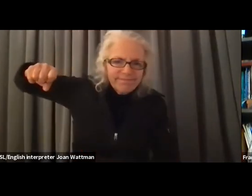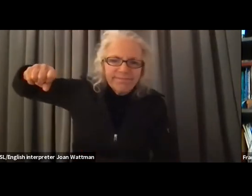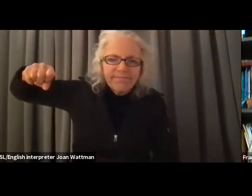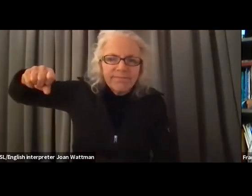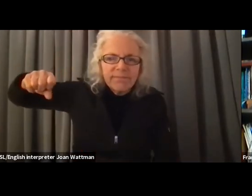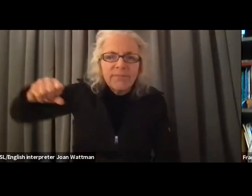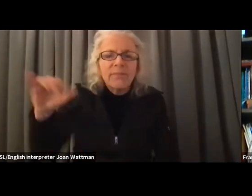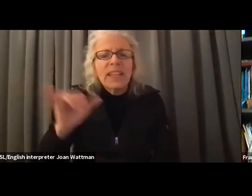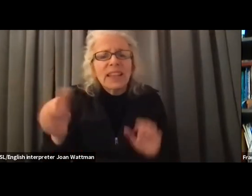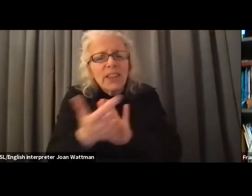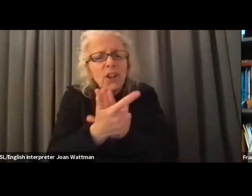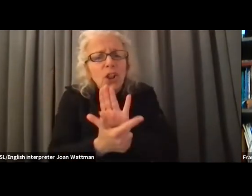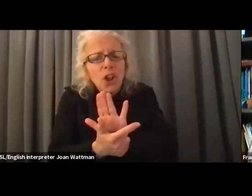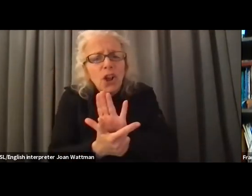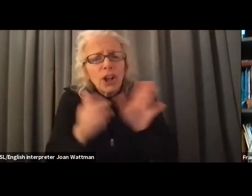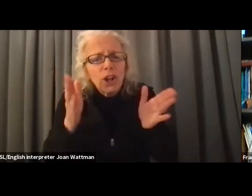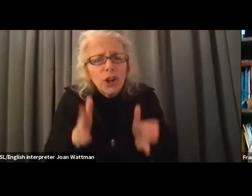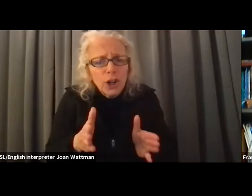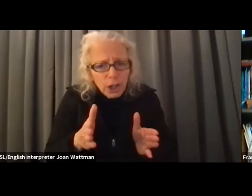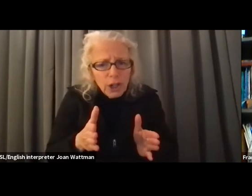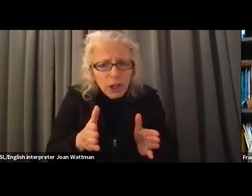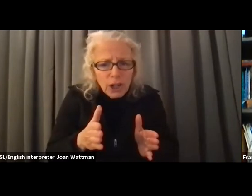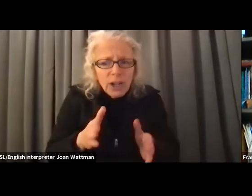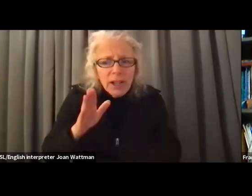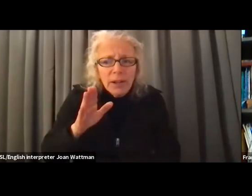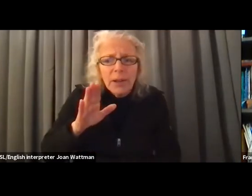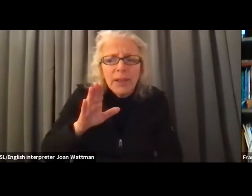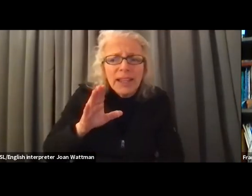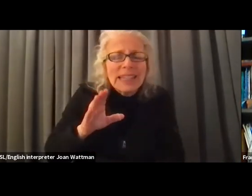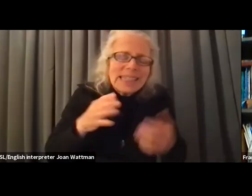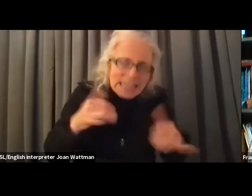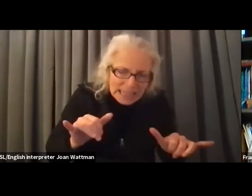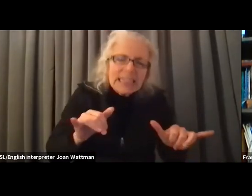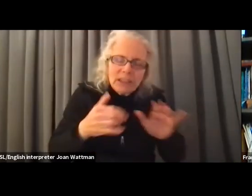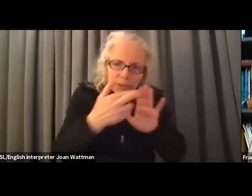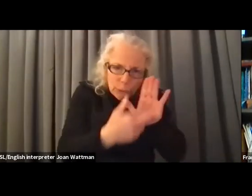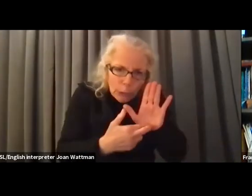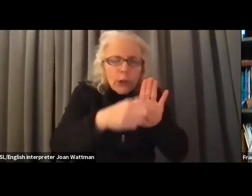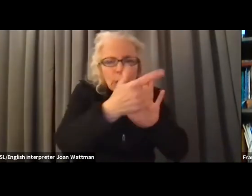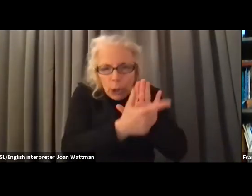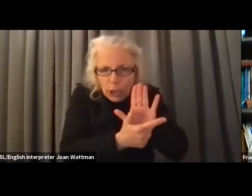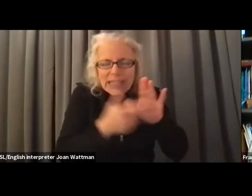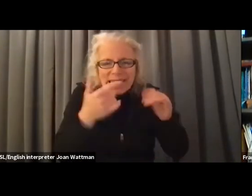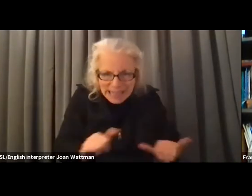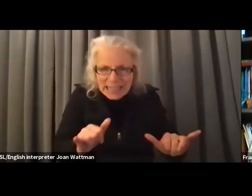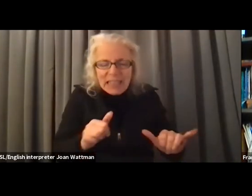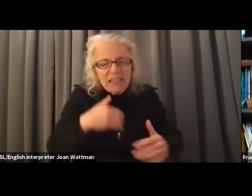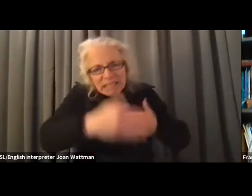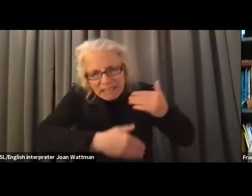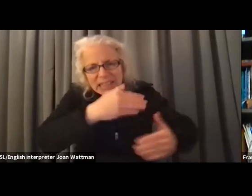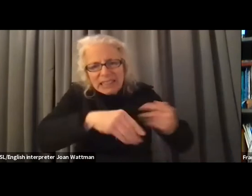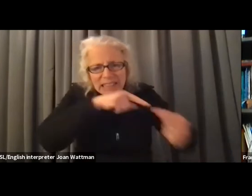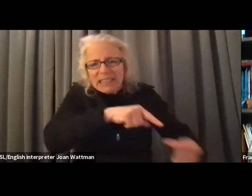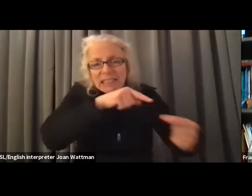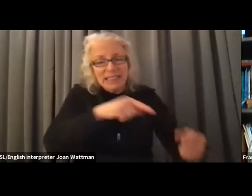siguen, pese a esas situaciones, yo creo que haber logrado la titulación colectiva de los